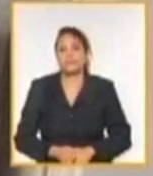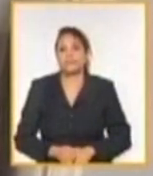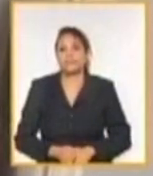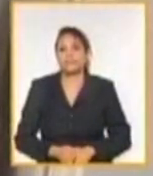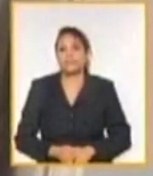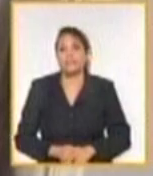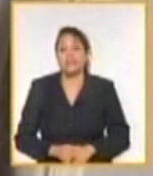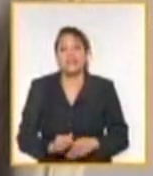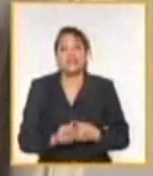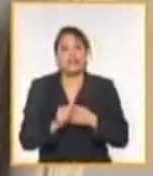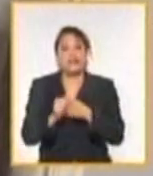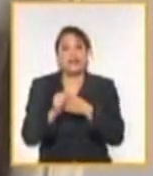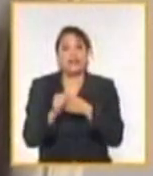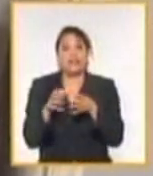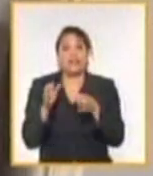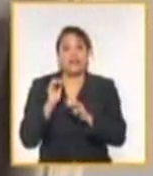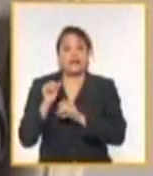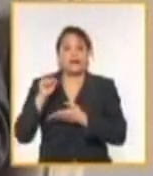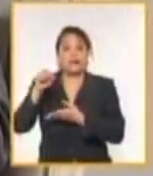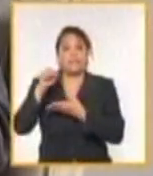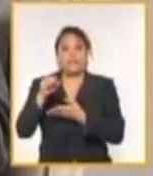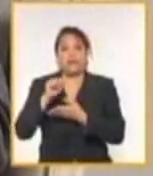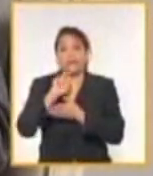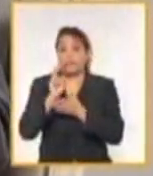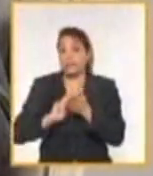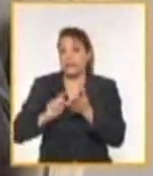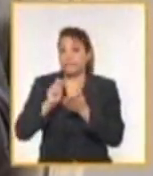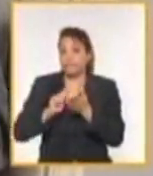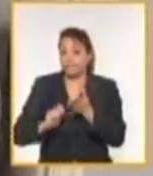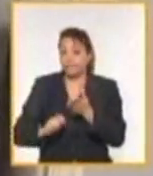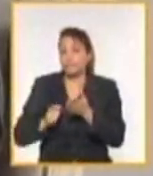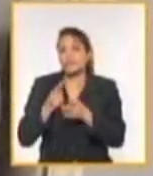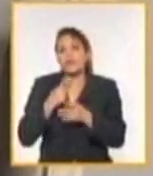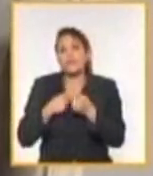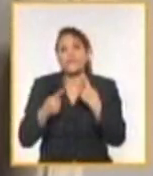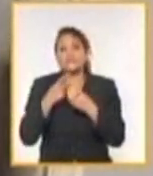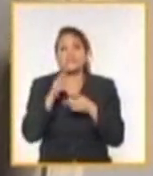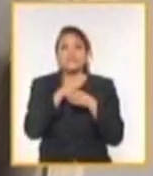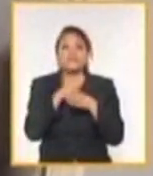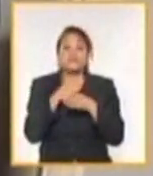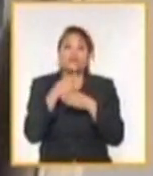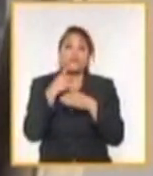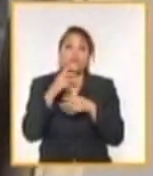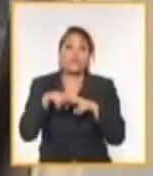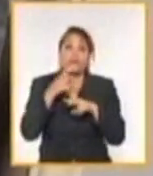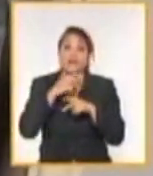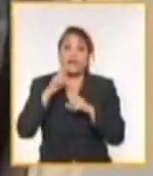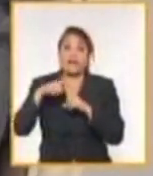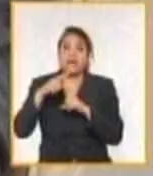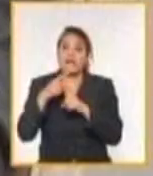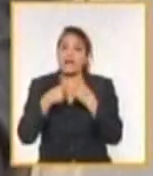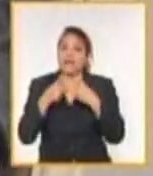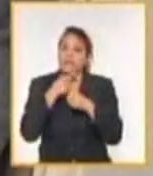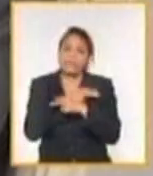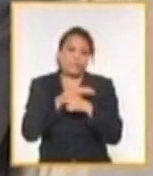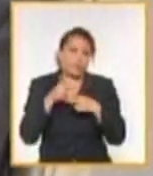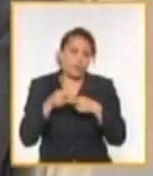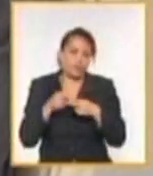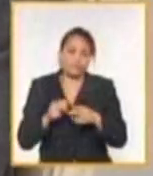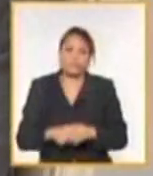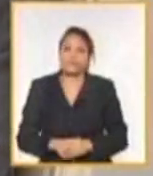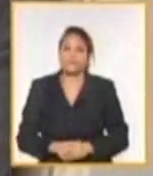para él fue una experiencia extraordinaria y fue un privilegio histórico, ¿no? Ahora, cuando